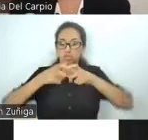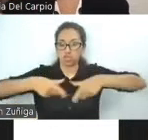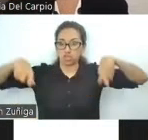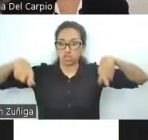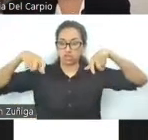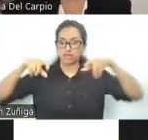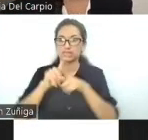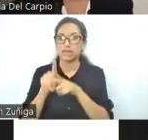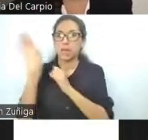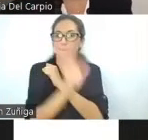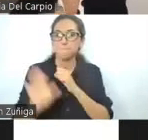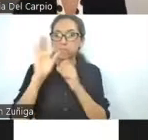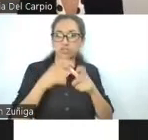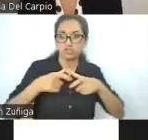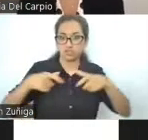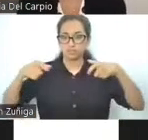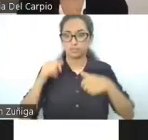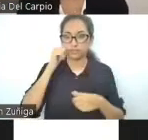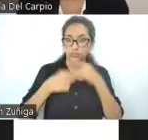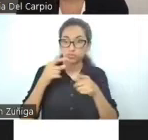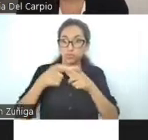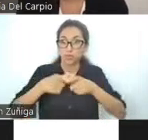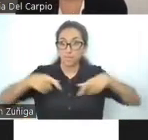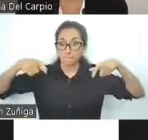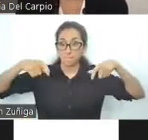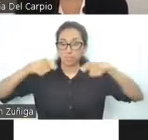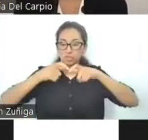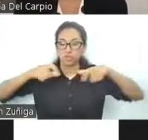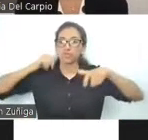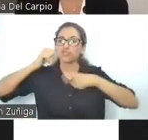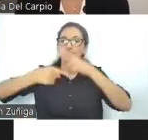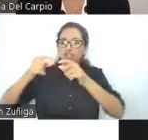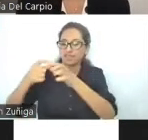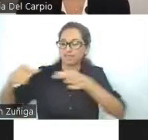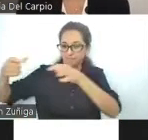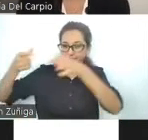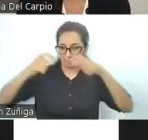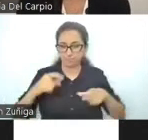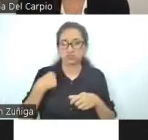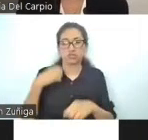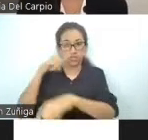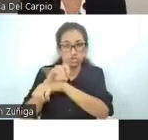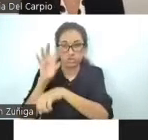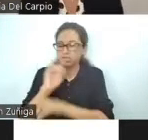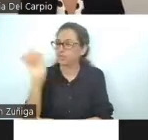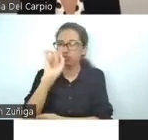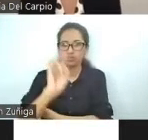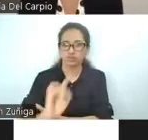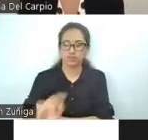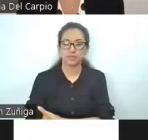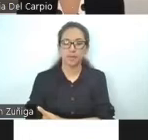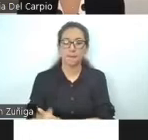y los protectores diarios. Los protectores diarios no están recomendados, se